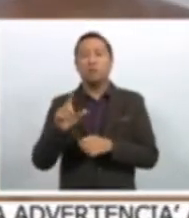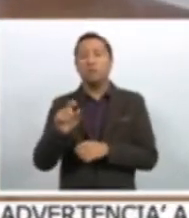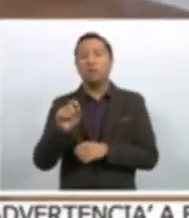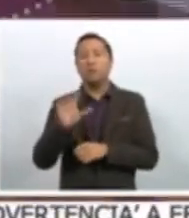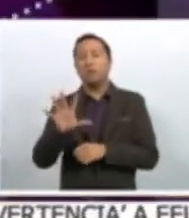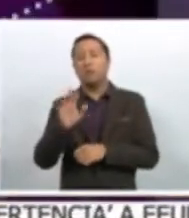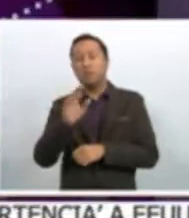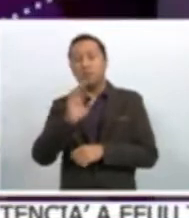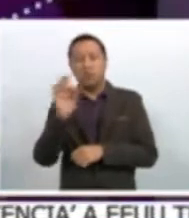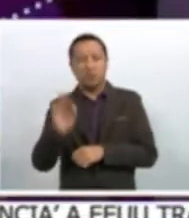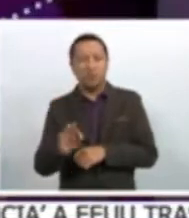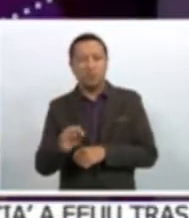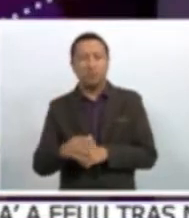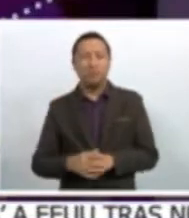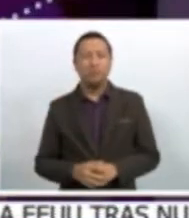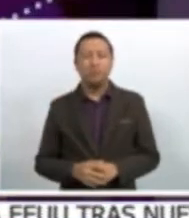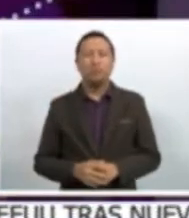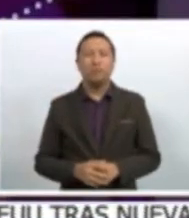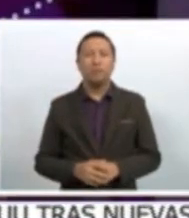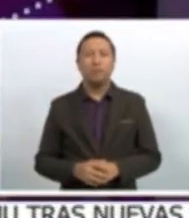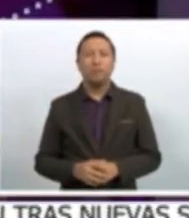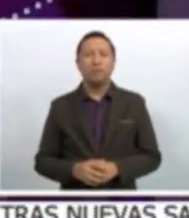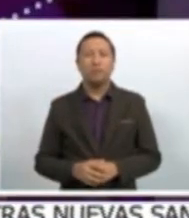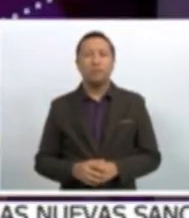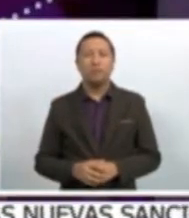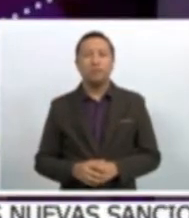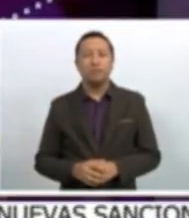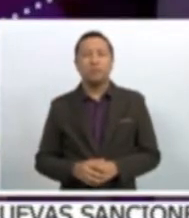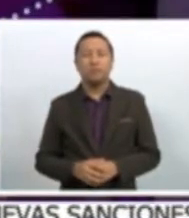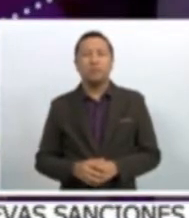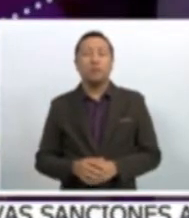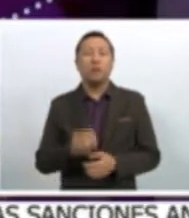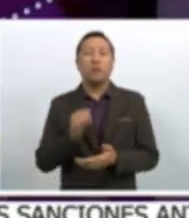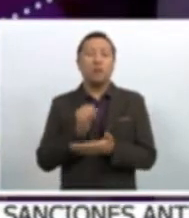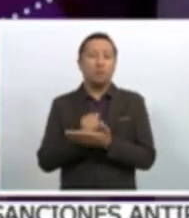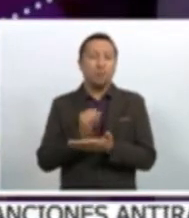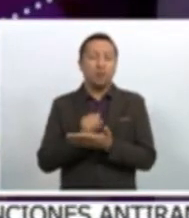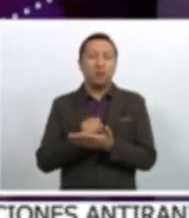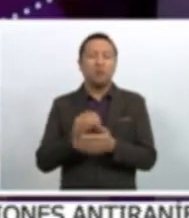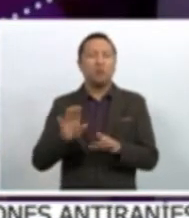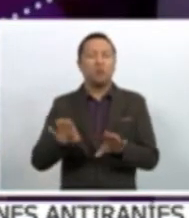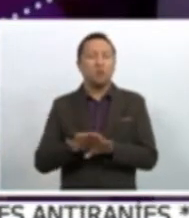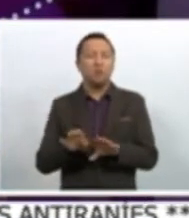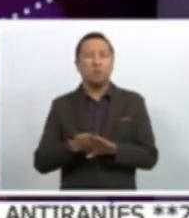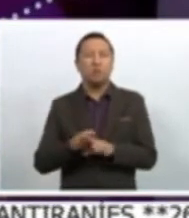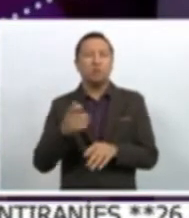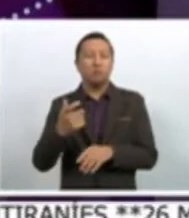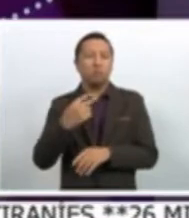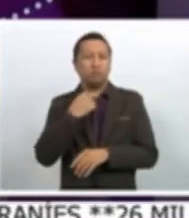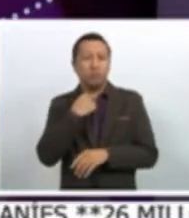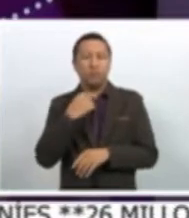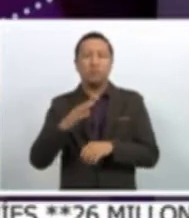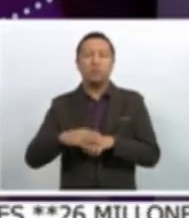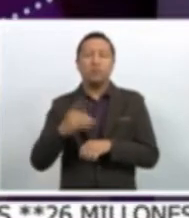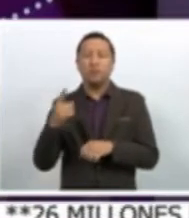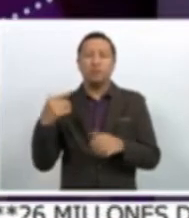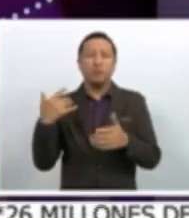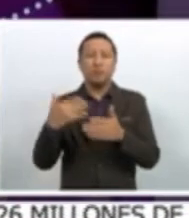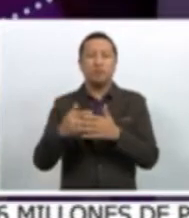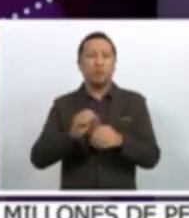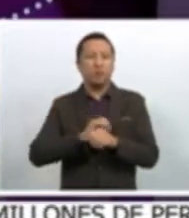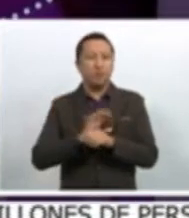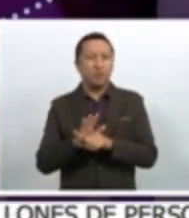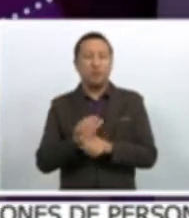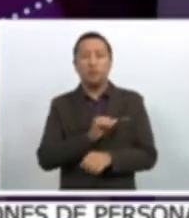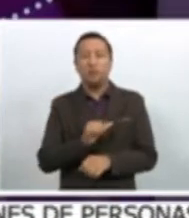25%. Y a pesar de la caída en la recaudación de impuestos por la crisis que provocó la pandemia del COVID-19, el Ayuntamiento de